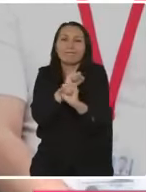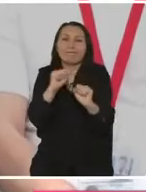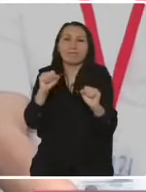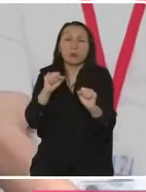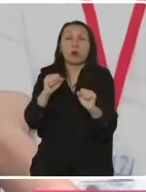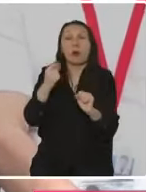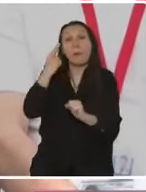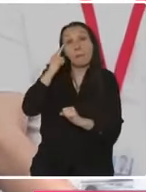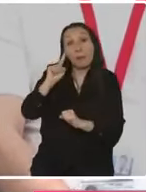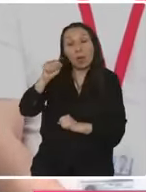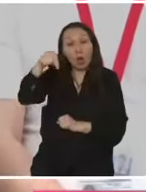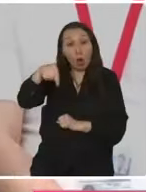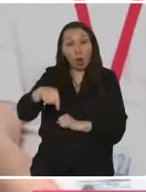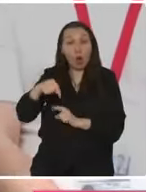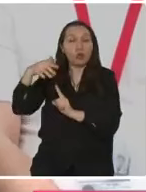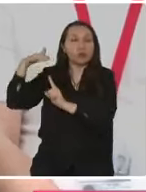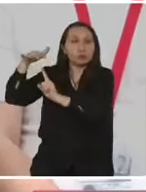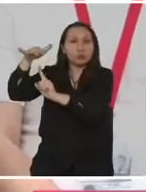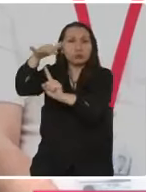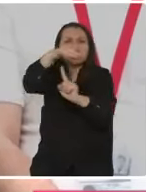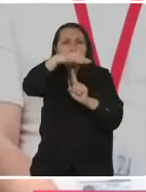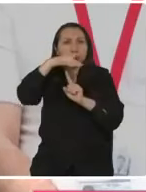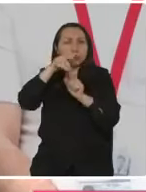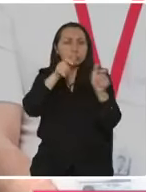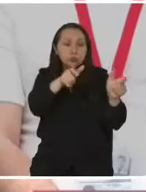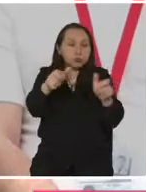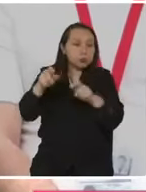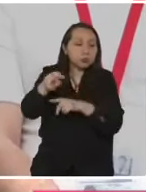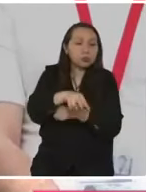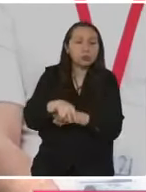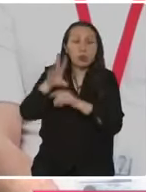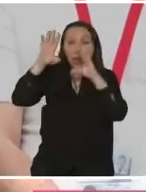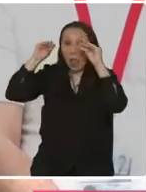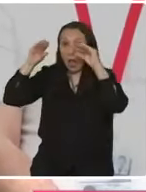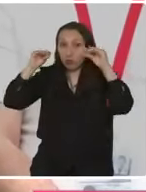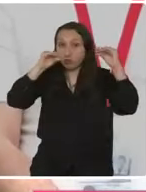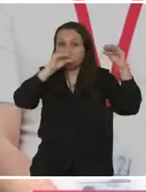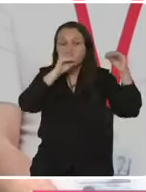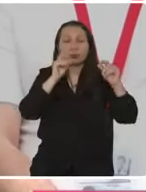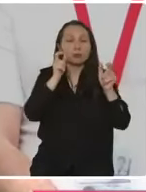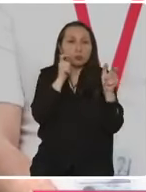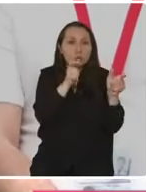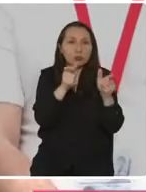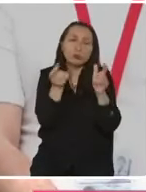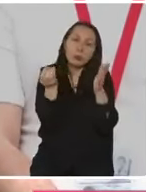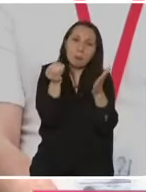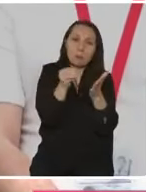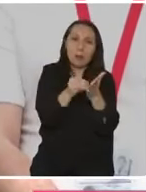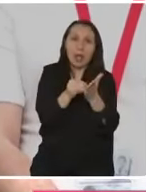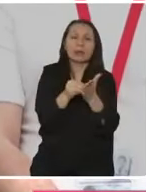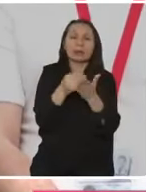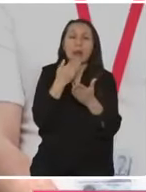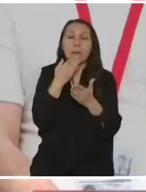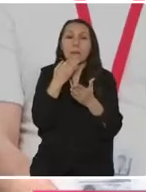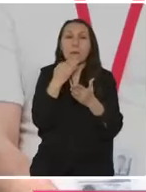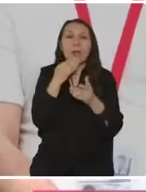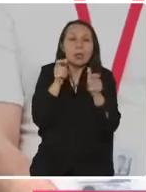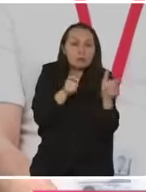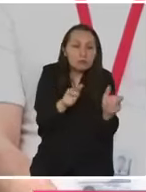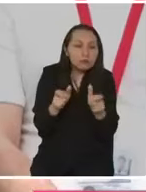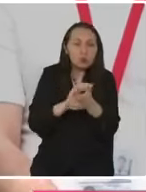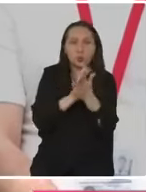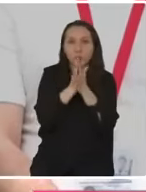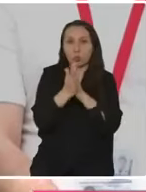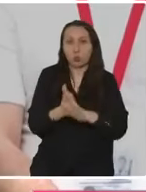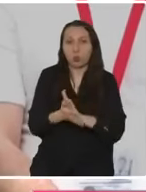permitían, pero va a estar hoy día sobrevolando todas las zonas para que en ese horario nocturno haya un refuerzo aéreo a las labores de